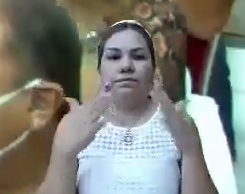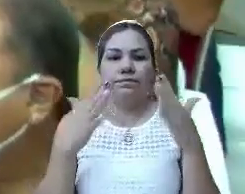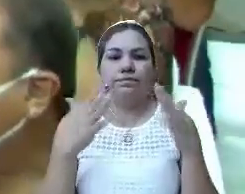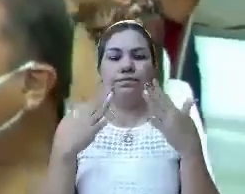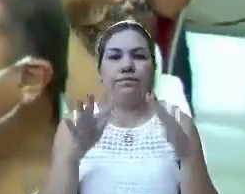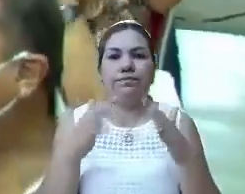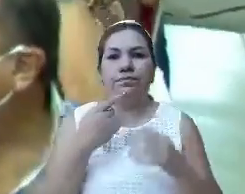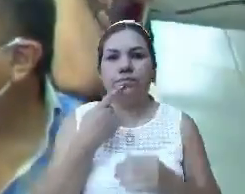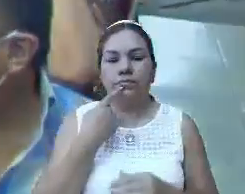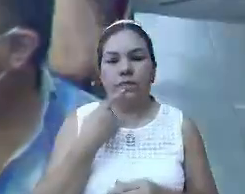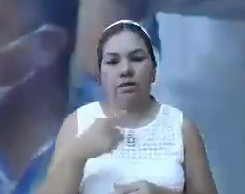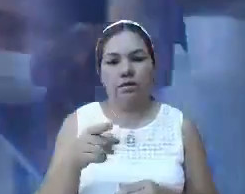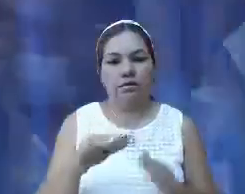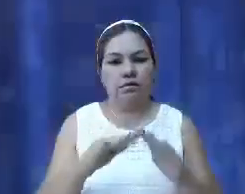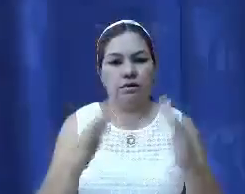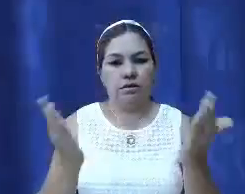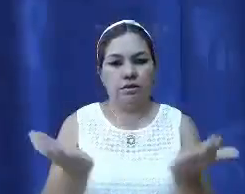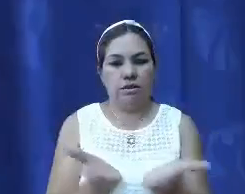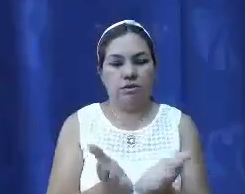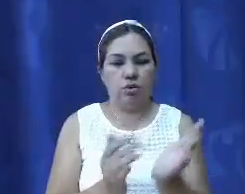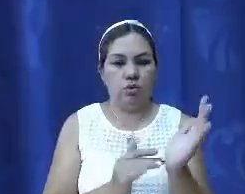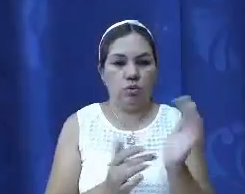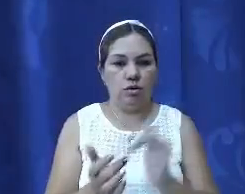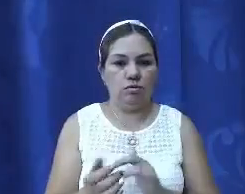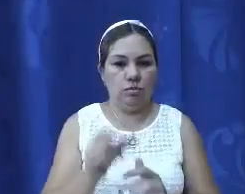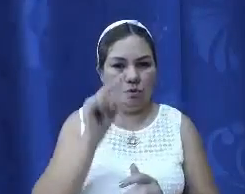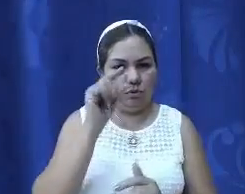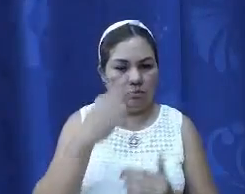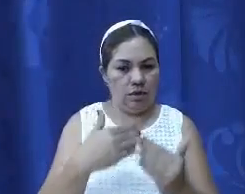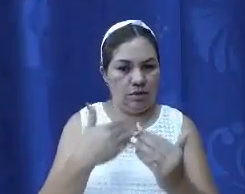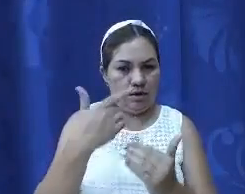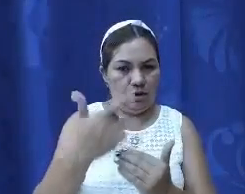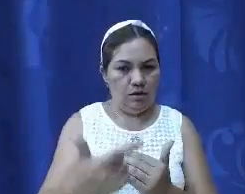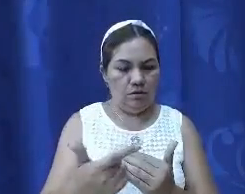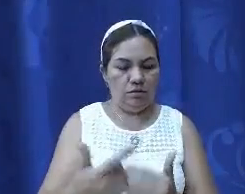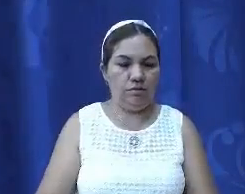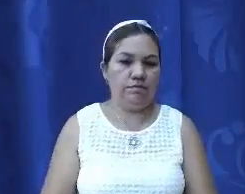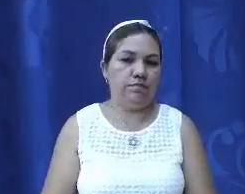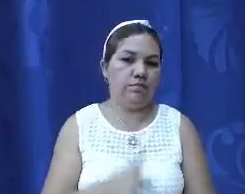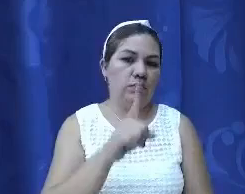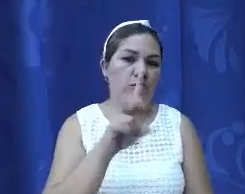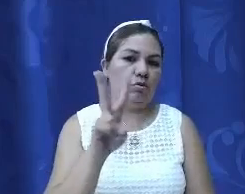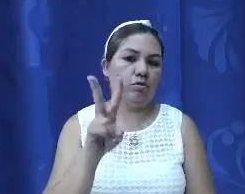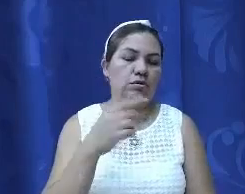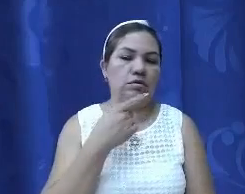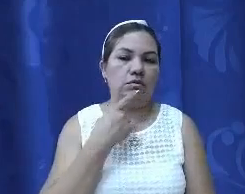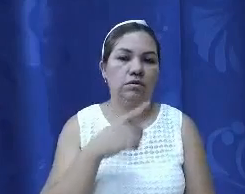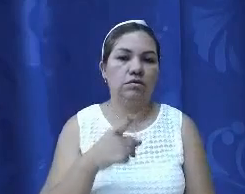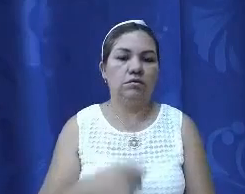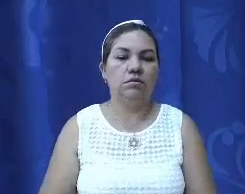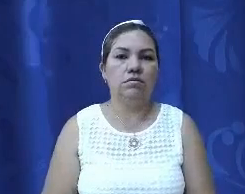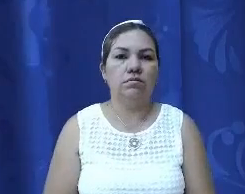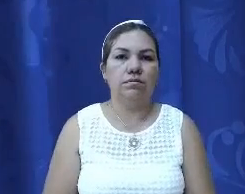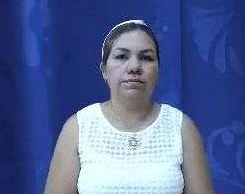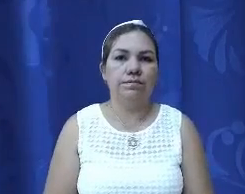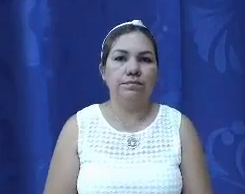Y dice la escritura, si leemos un poquito más adelante, ahí el 12, ahí te lo leo,